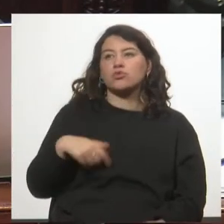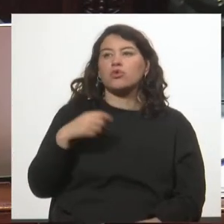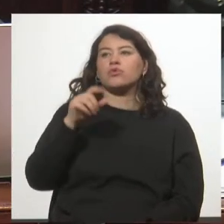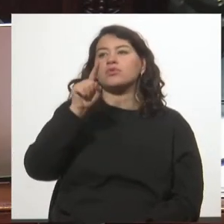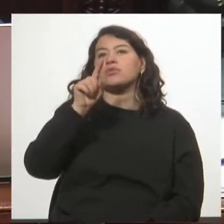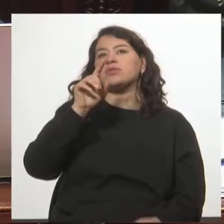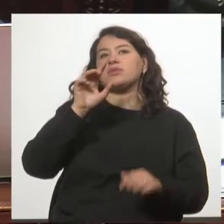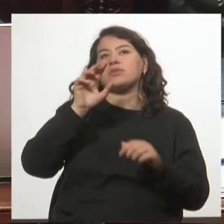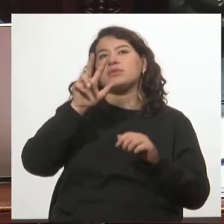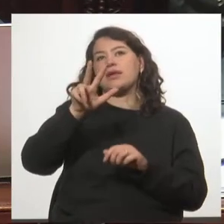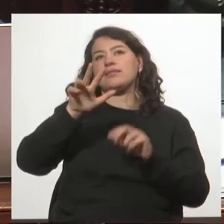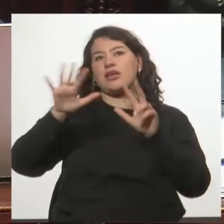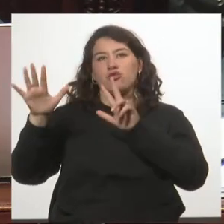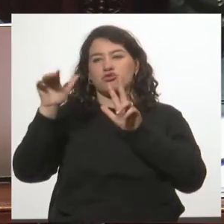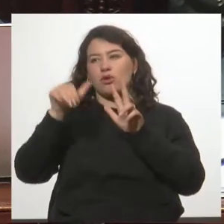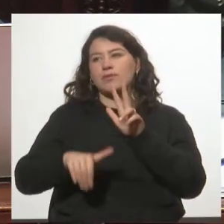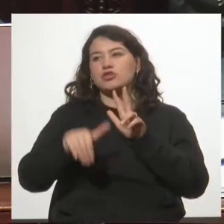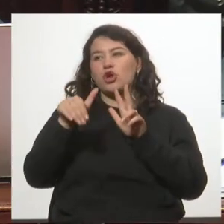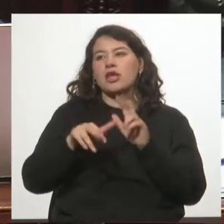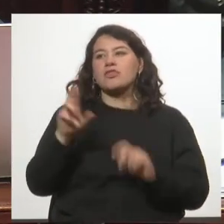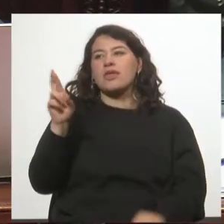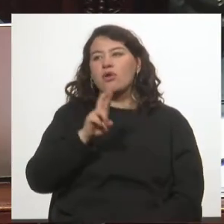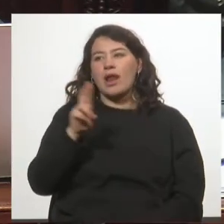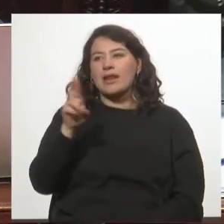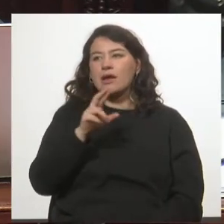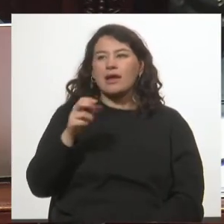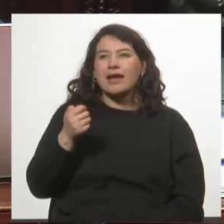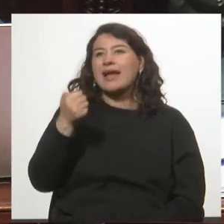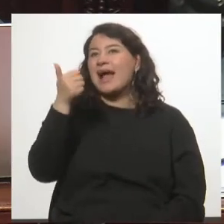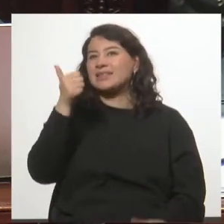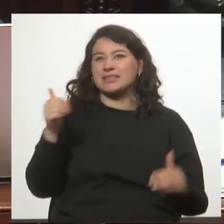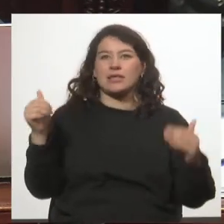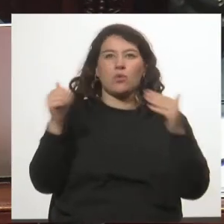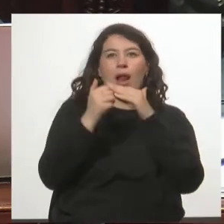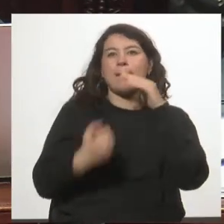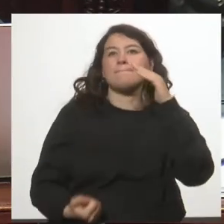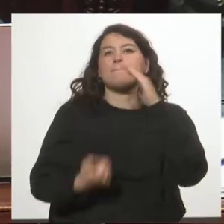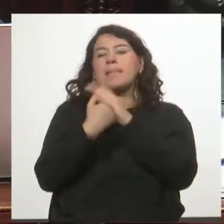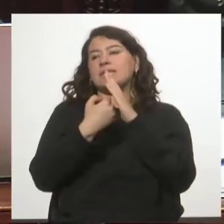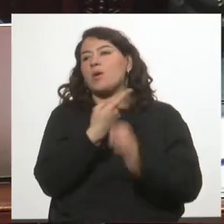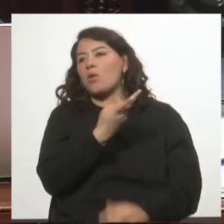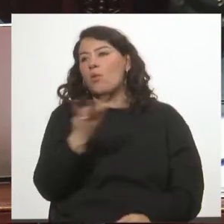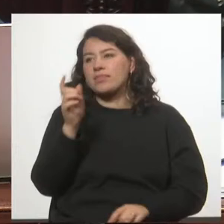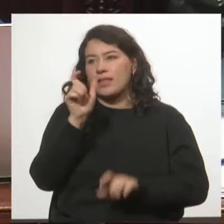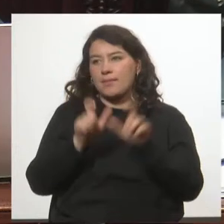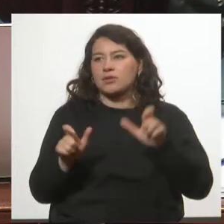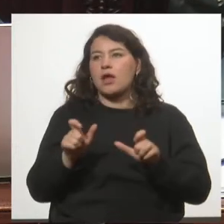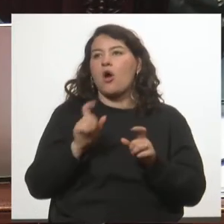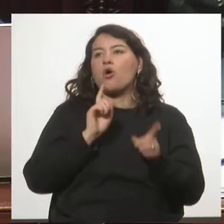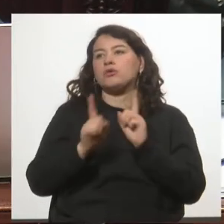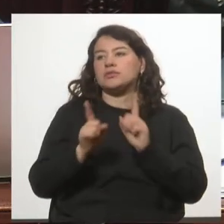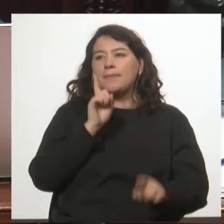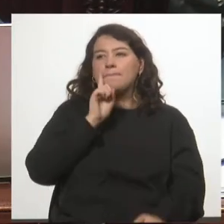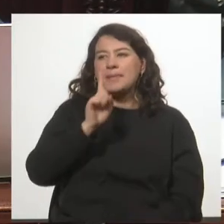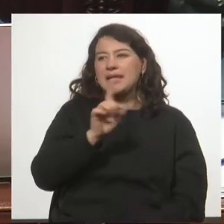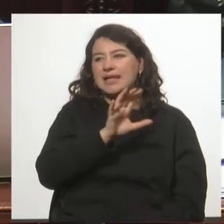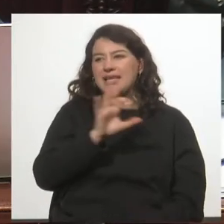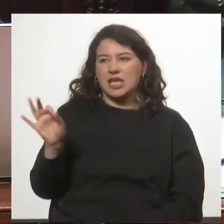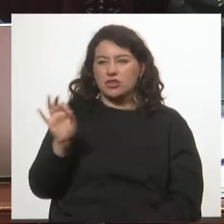38 millones de dólares con una capacidad casi igual al ante en arena de 11 mil 500 espectadores